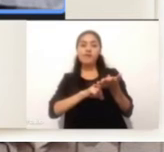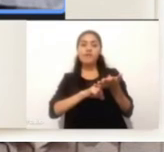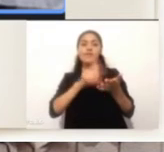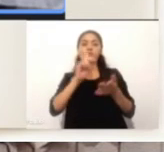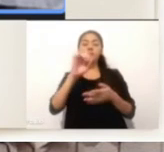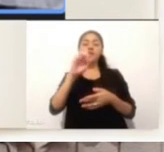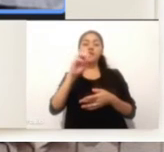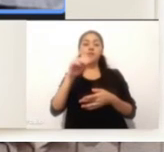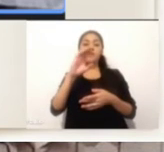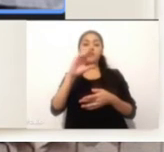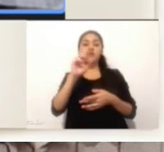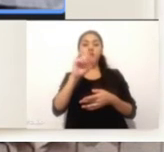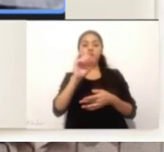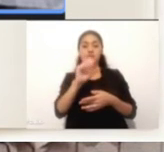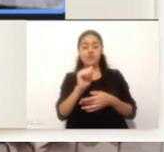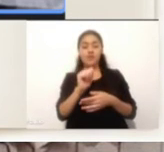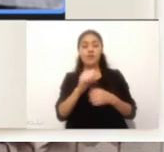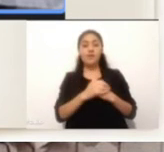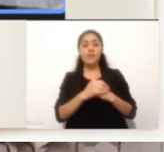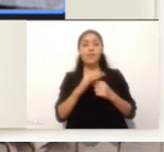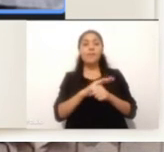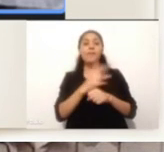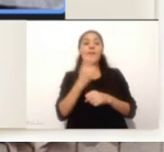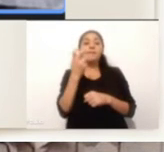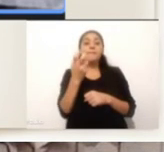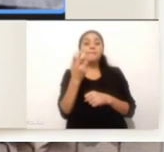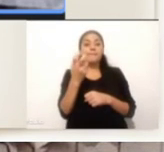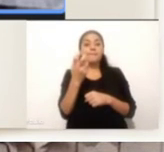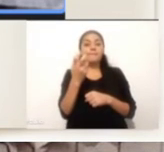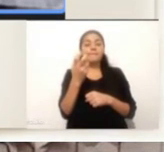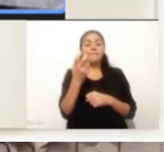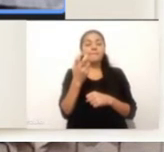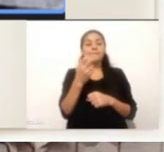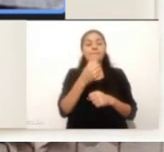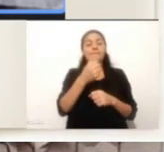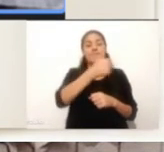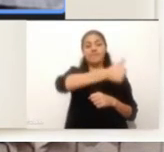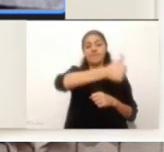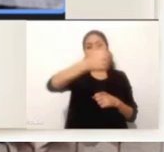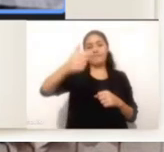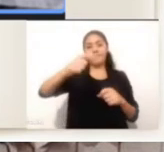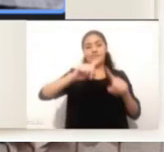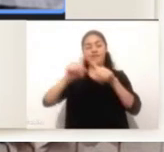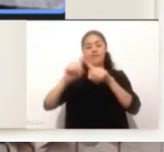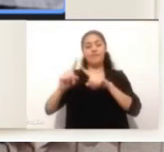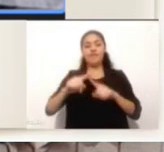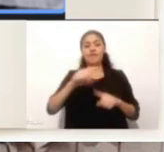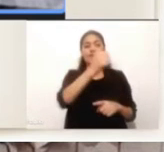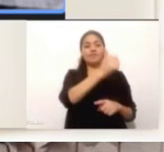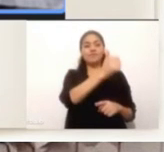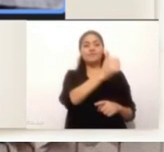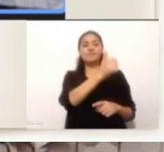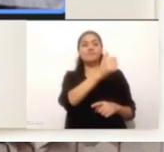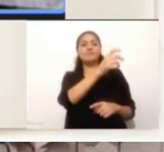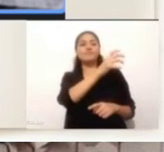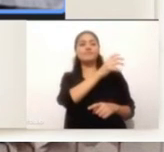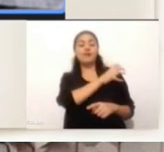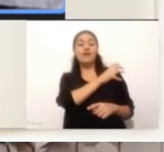no solo por los cargos a elegir, ya que fue el proceso electoral más grande de la historia de nuestro